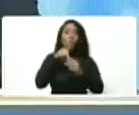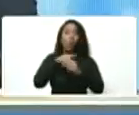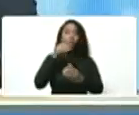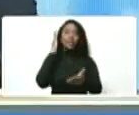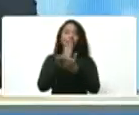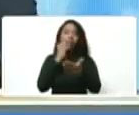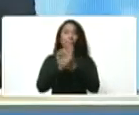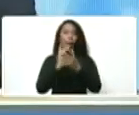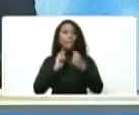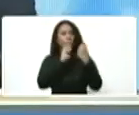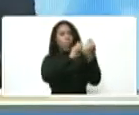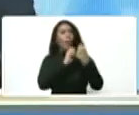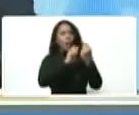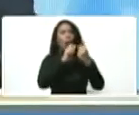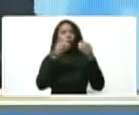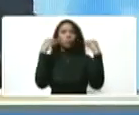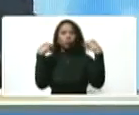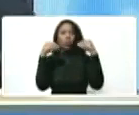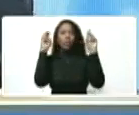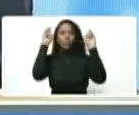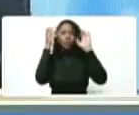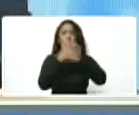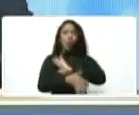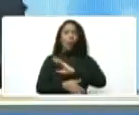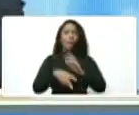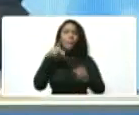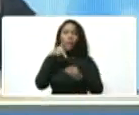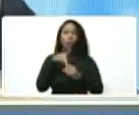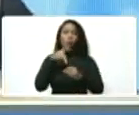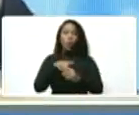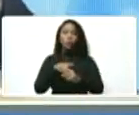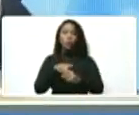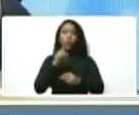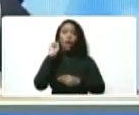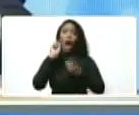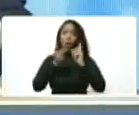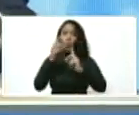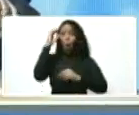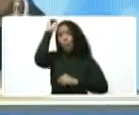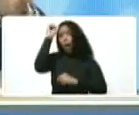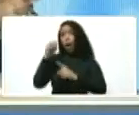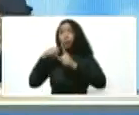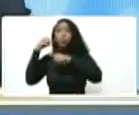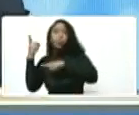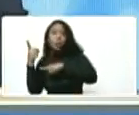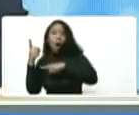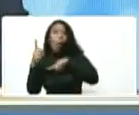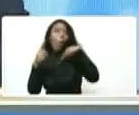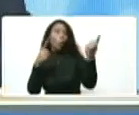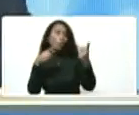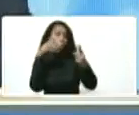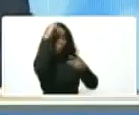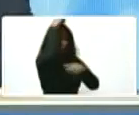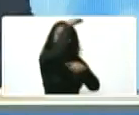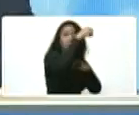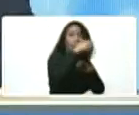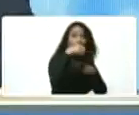se debatirá el papel del petróleo. Y unos opinarán una cosa y otros opinarán otra.